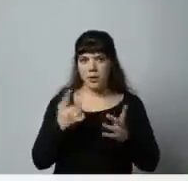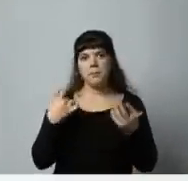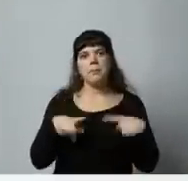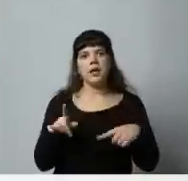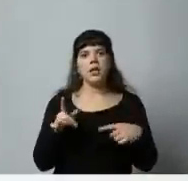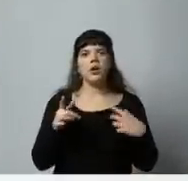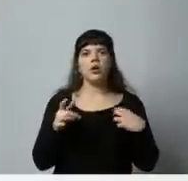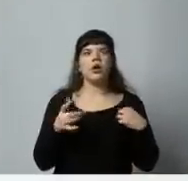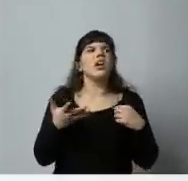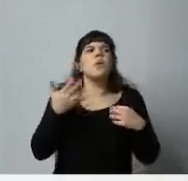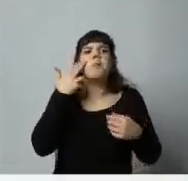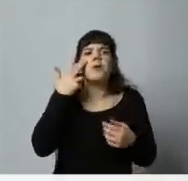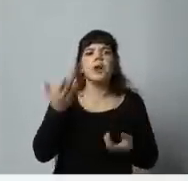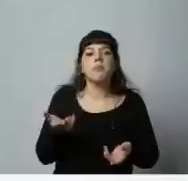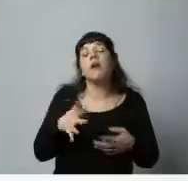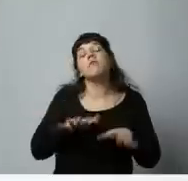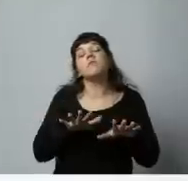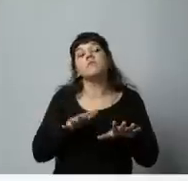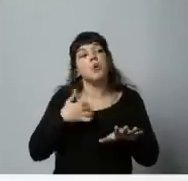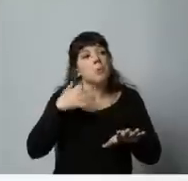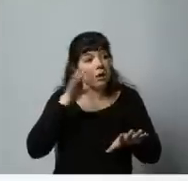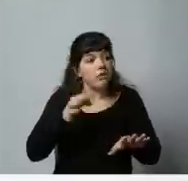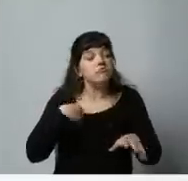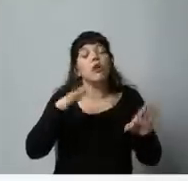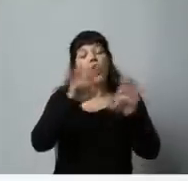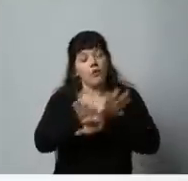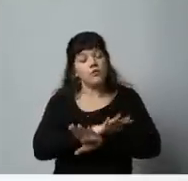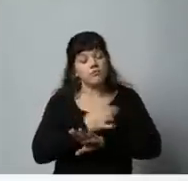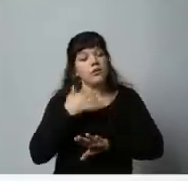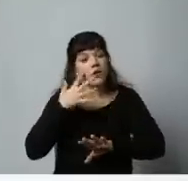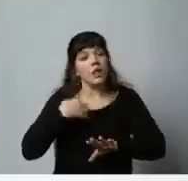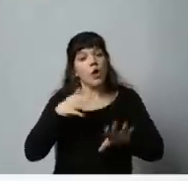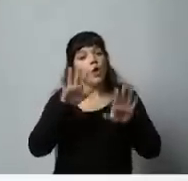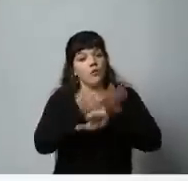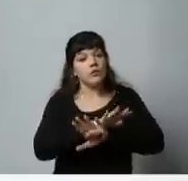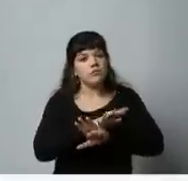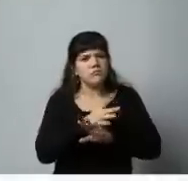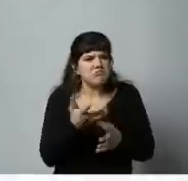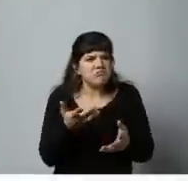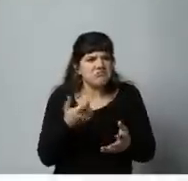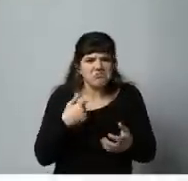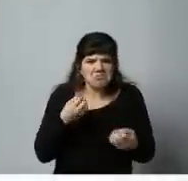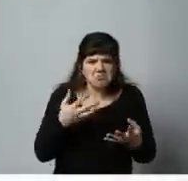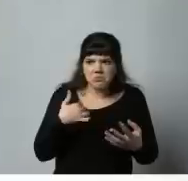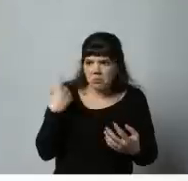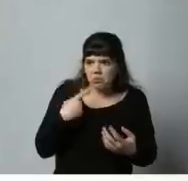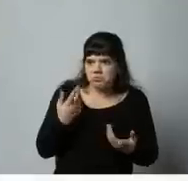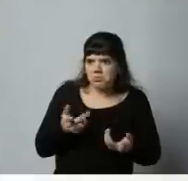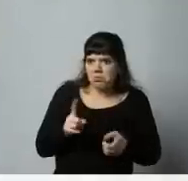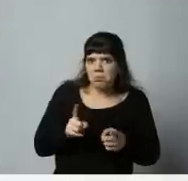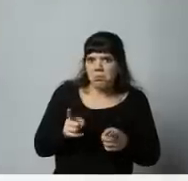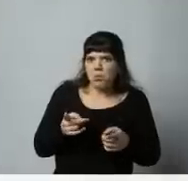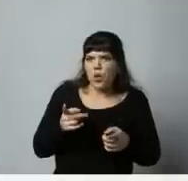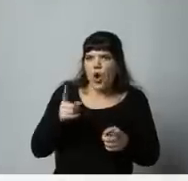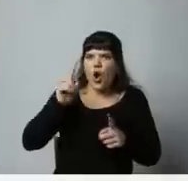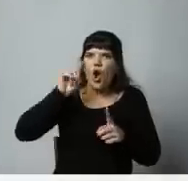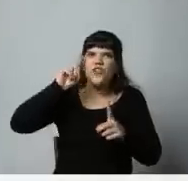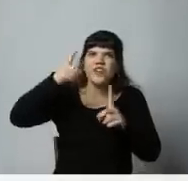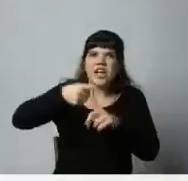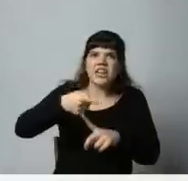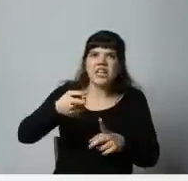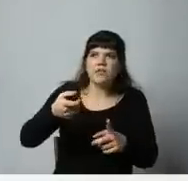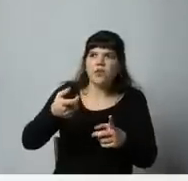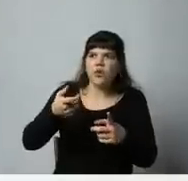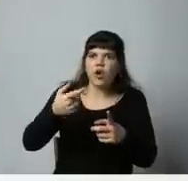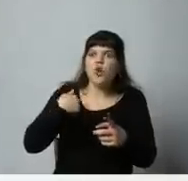Qué problema hay en decir Bueno me confundí porque yo creo que nosotros no no no tenemos otra intención que poder